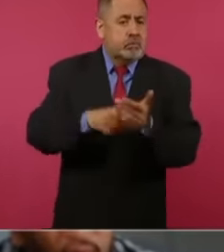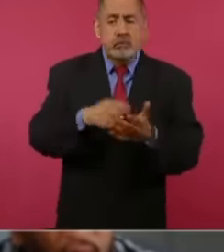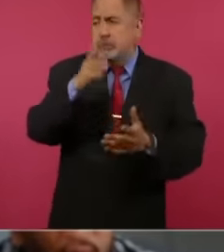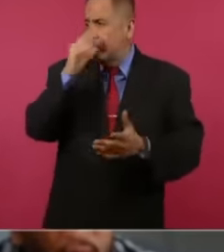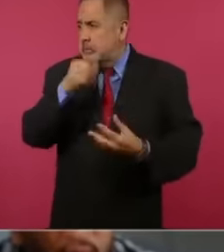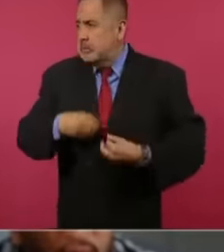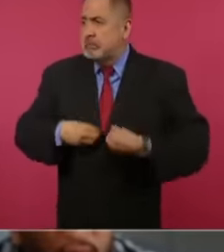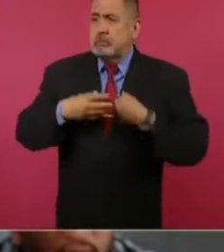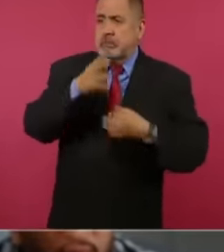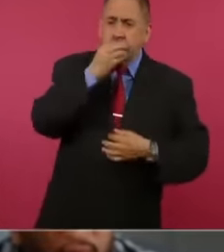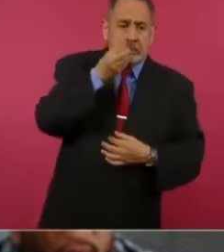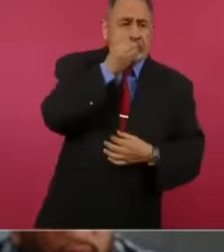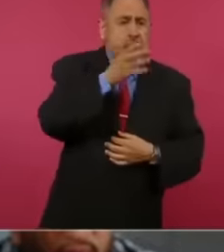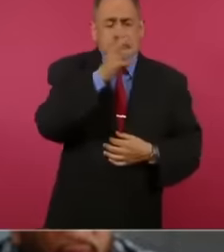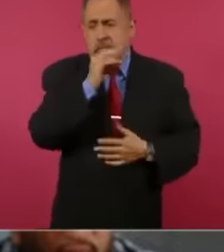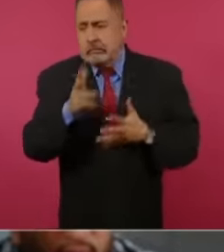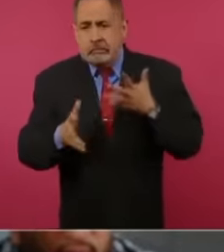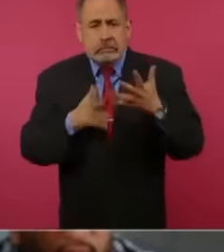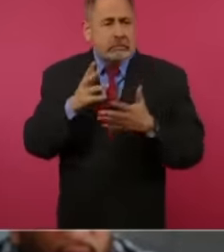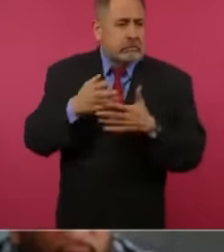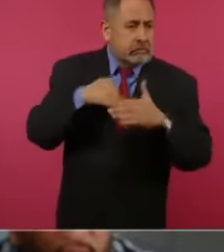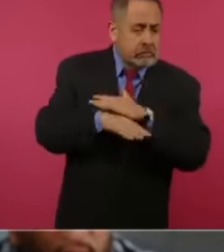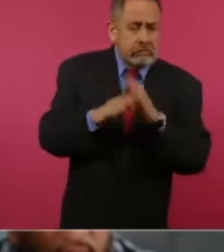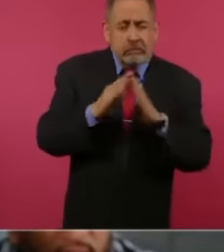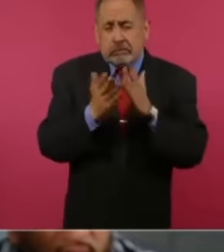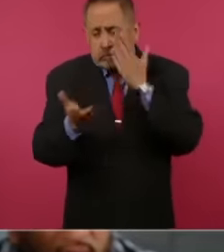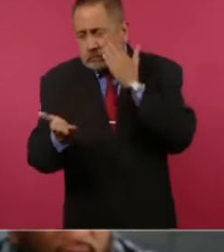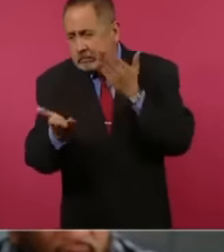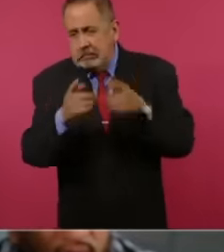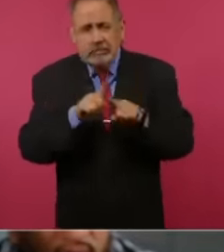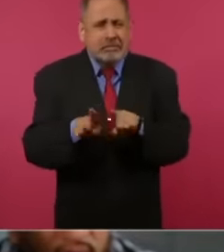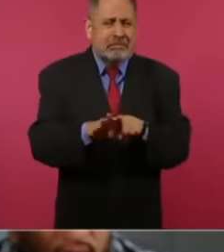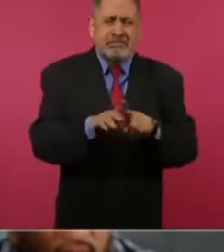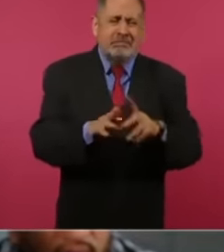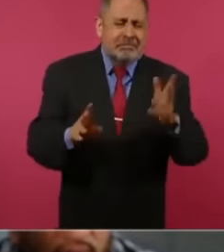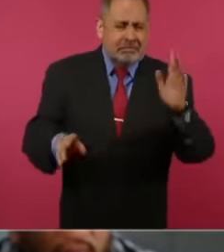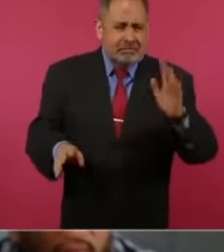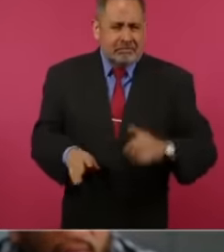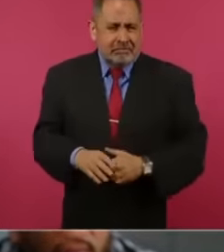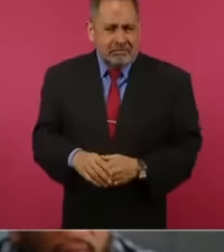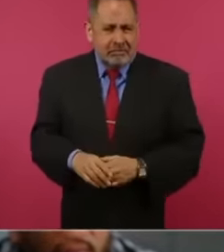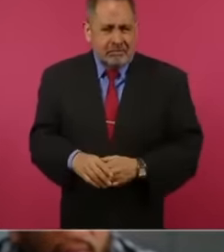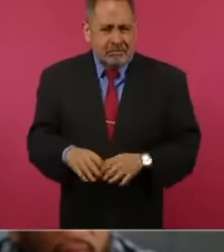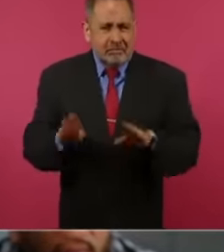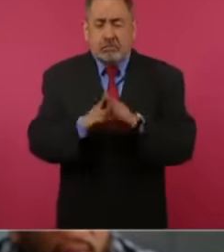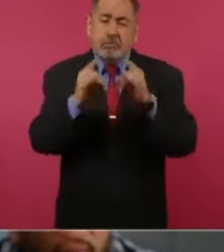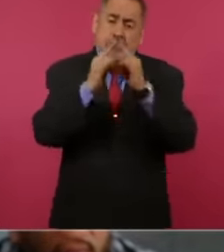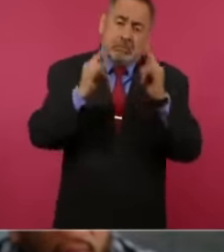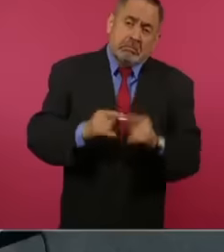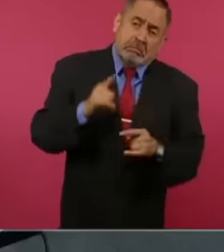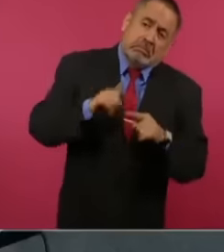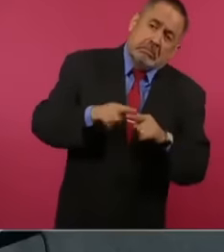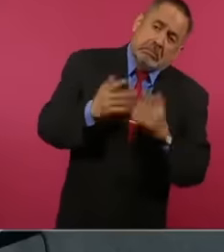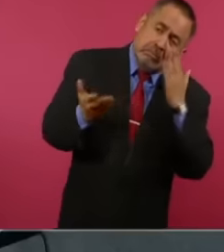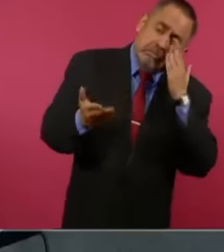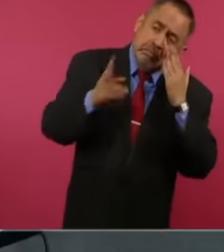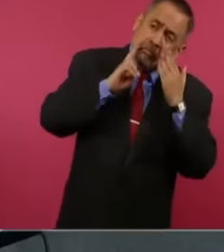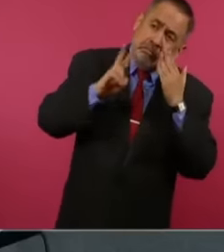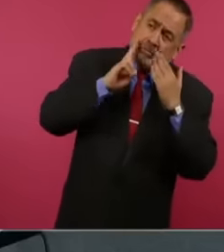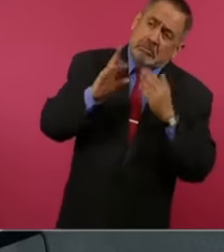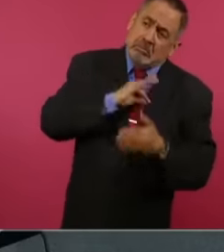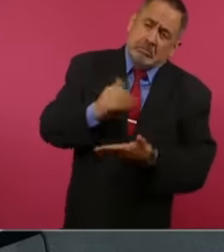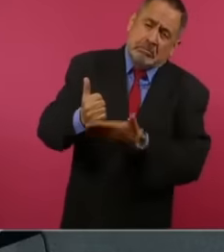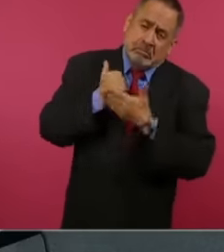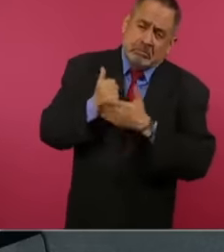vive, tiene que andar invadiendo casas, tiene que andar haciendo, pues allí un plantón, a ver si lo ven pasar y